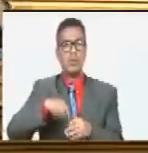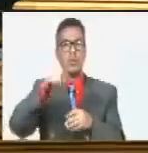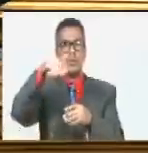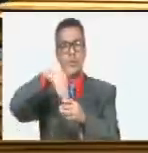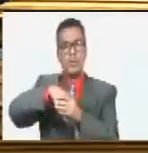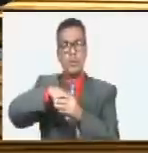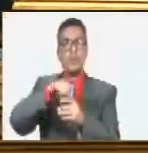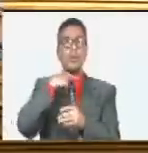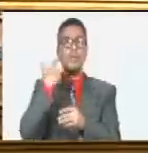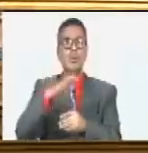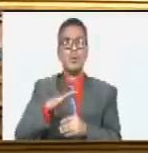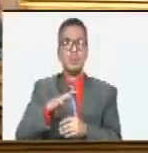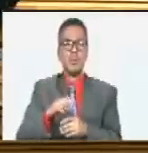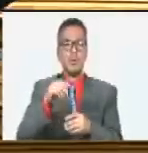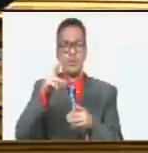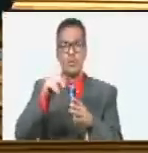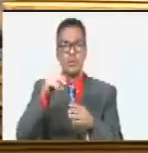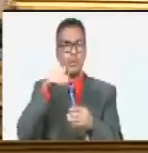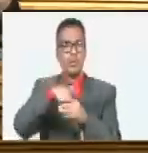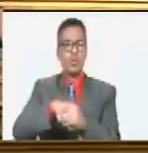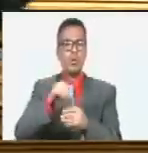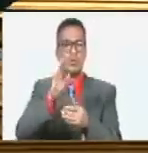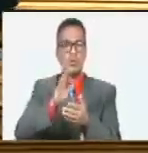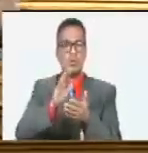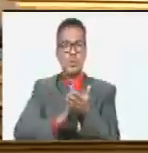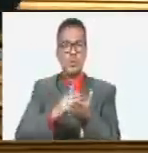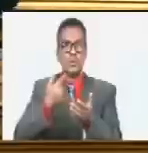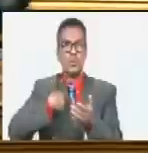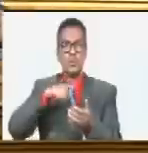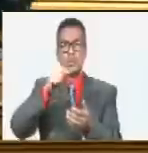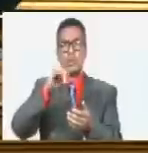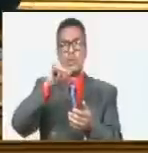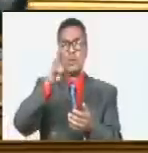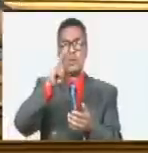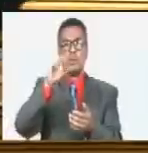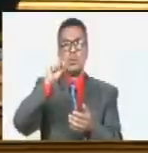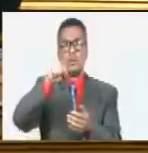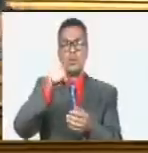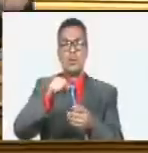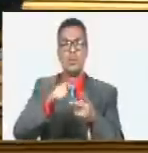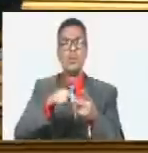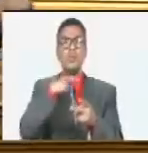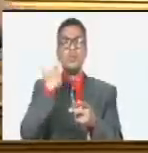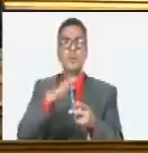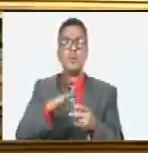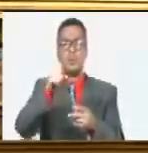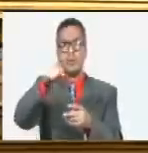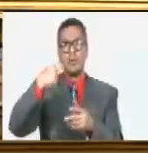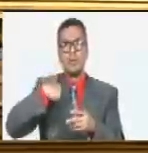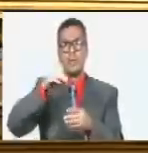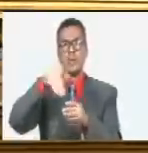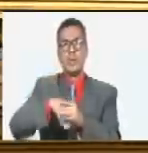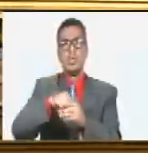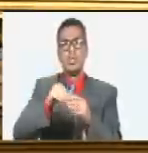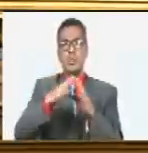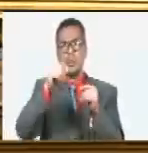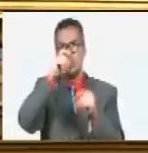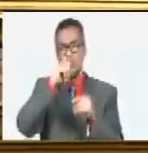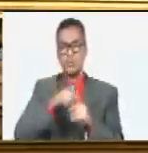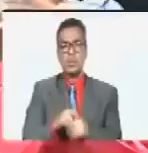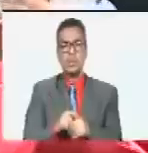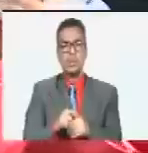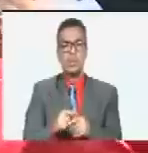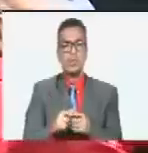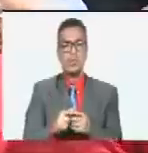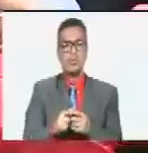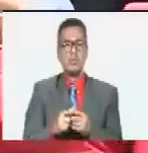porque nosotros los sacamos, porque Tibisay Lucena sacó a los muertos que votaban todos los años en las elecciones